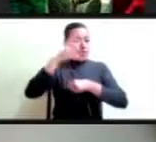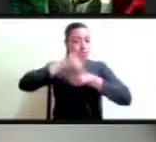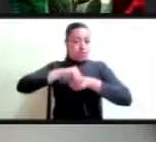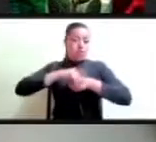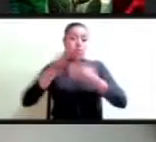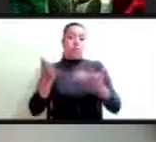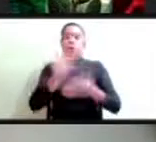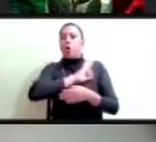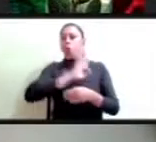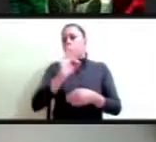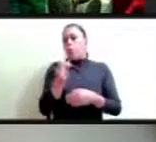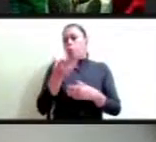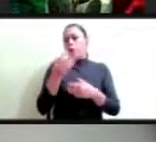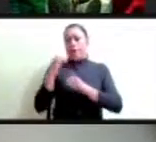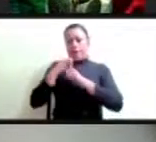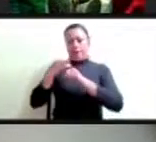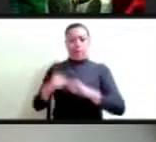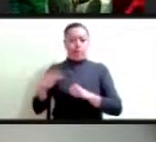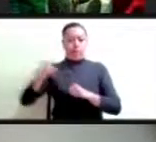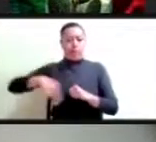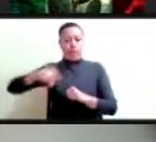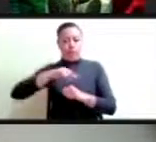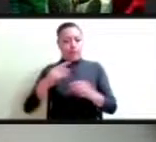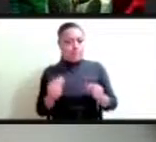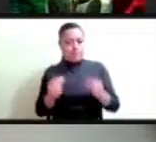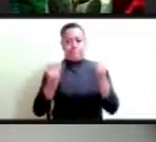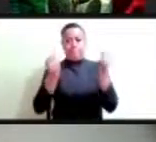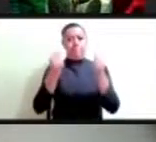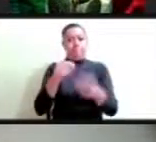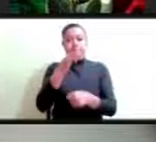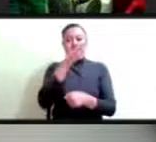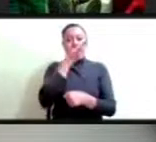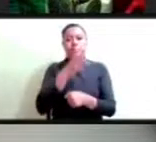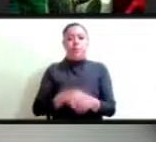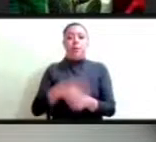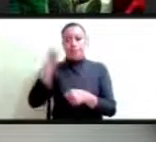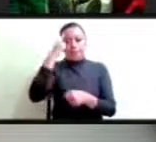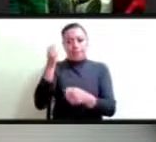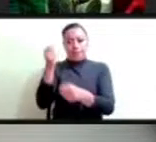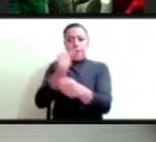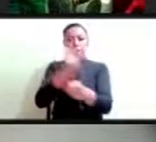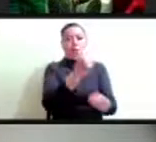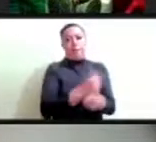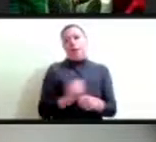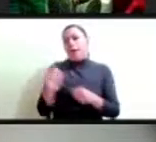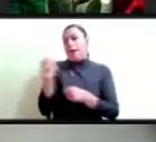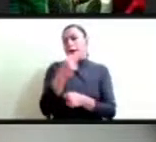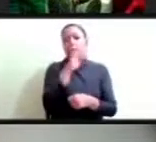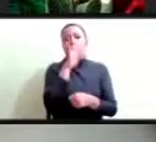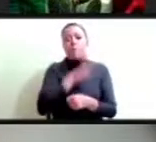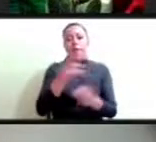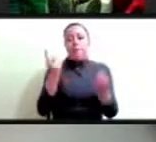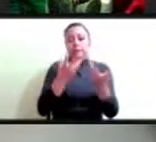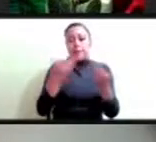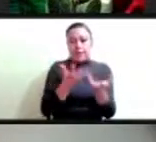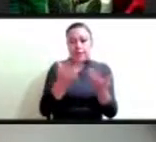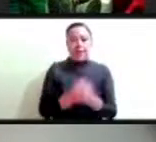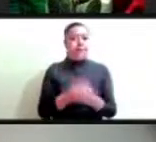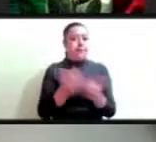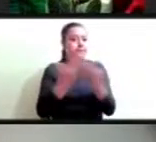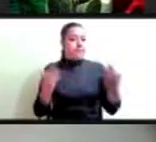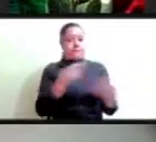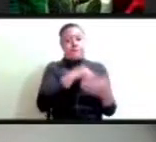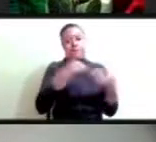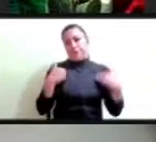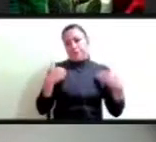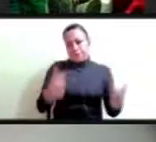que le permitan a la autoridad reaccionar con rapidez a la hora de detectar la comisión de un delito. En el entendido de que garantizar la